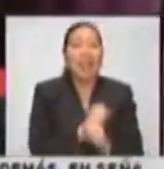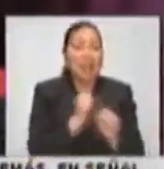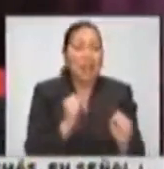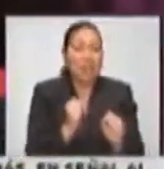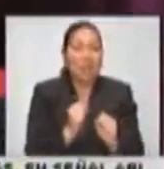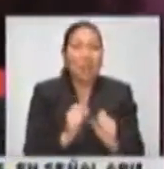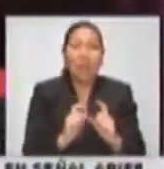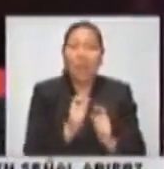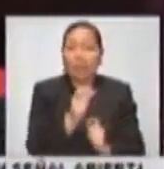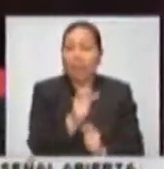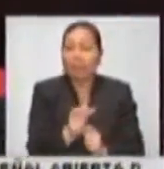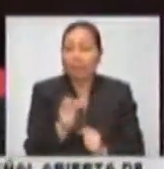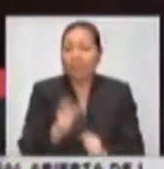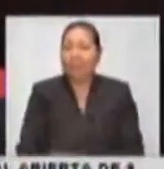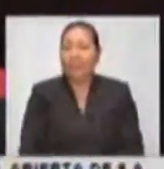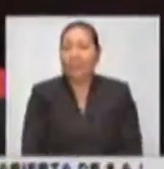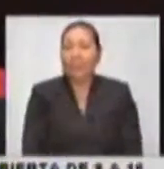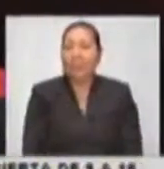señores congresistas.